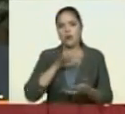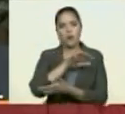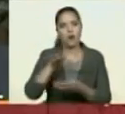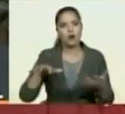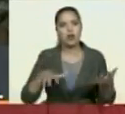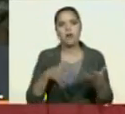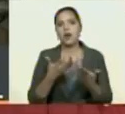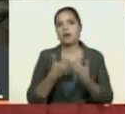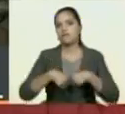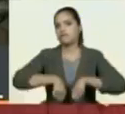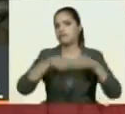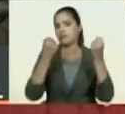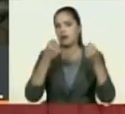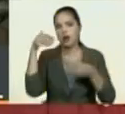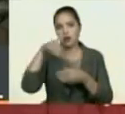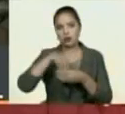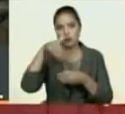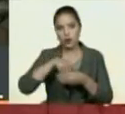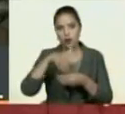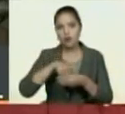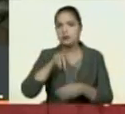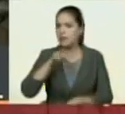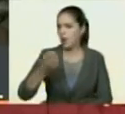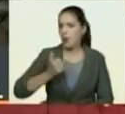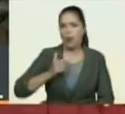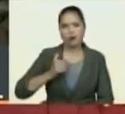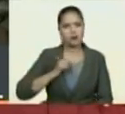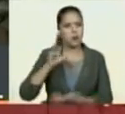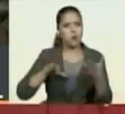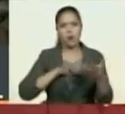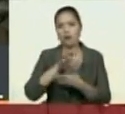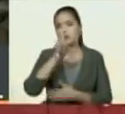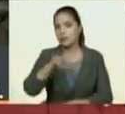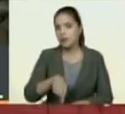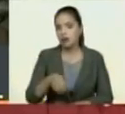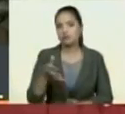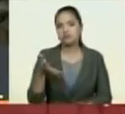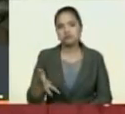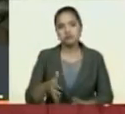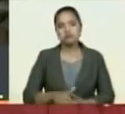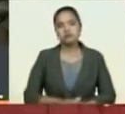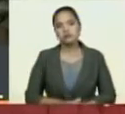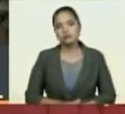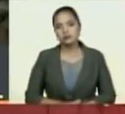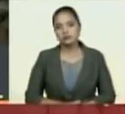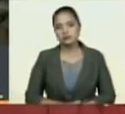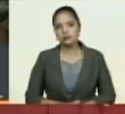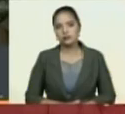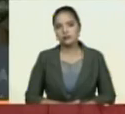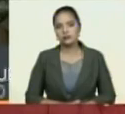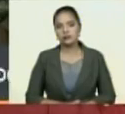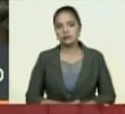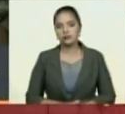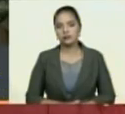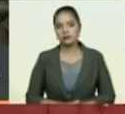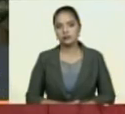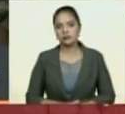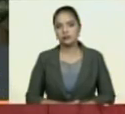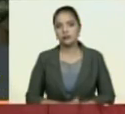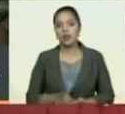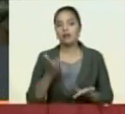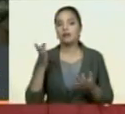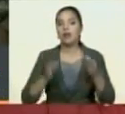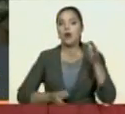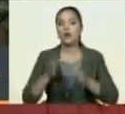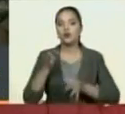los delitos electorales y cualquier delito también desde el punto de vista de la